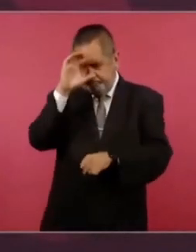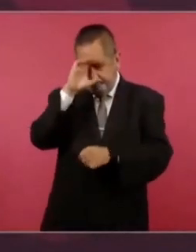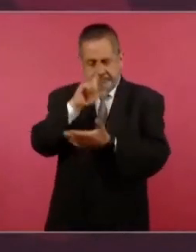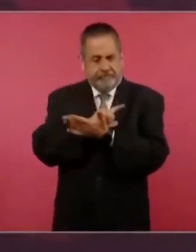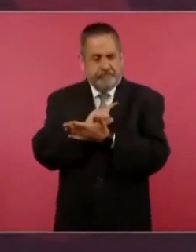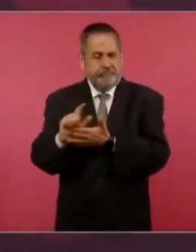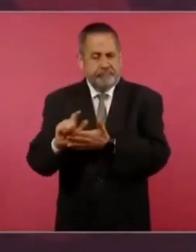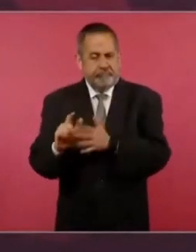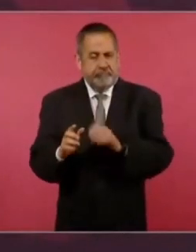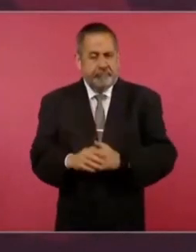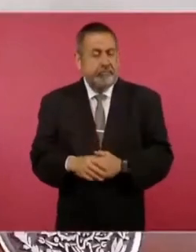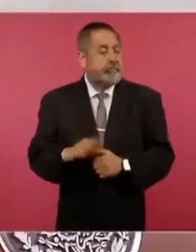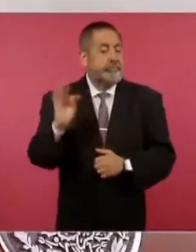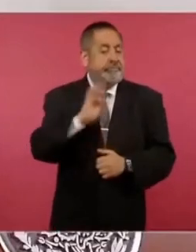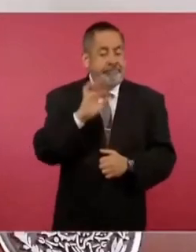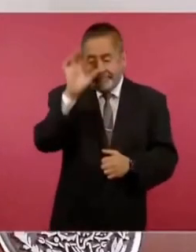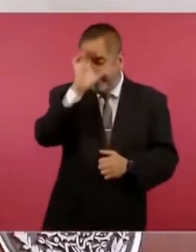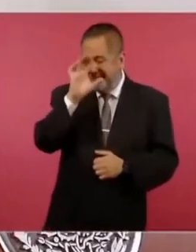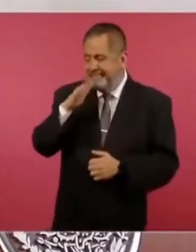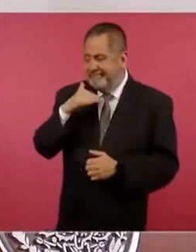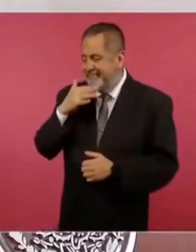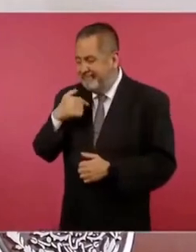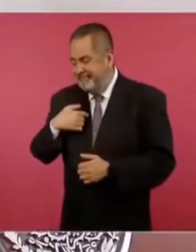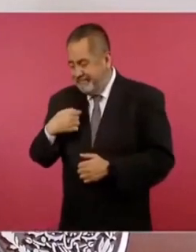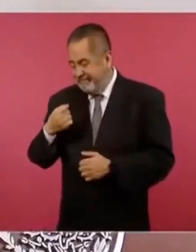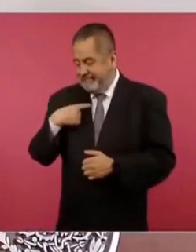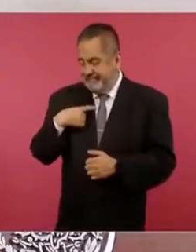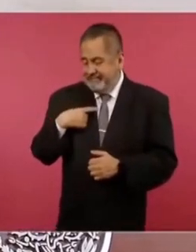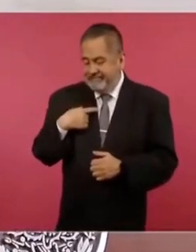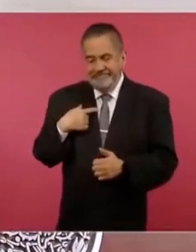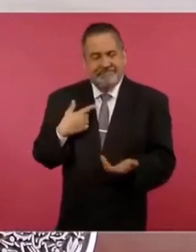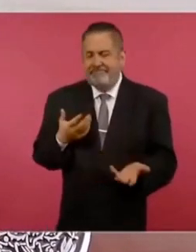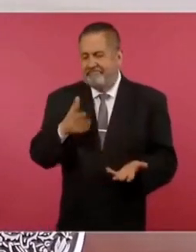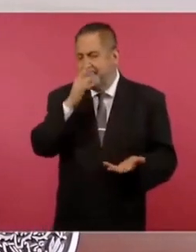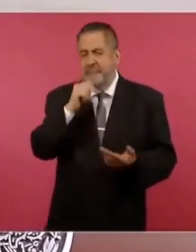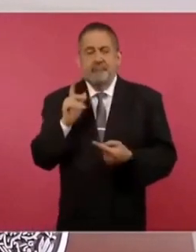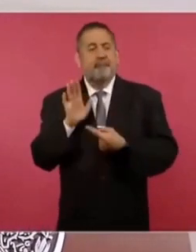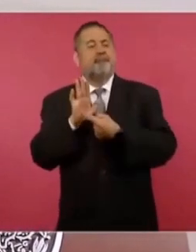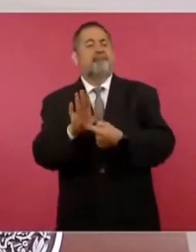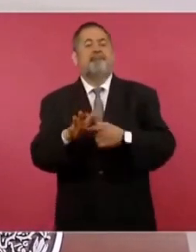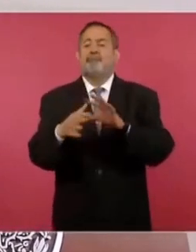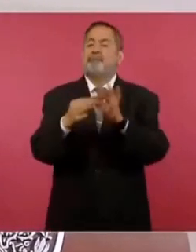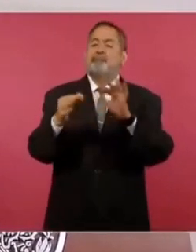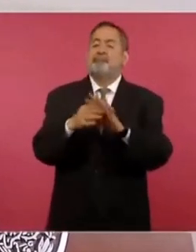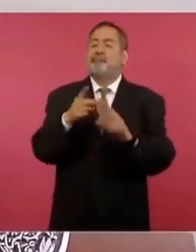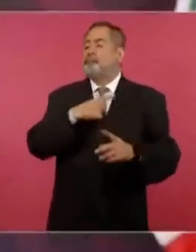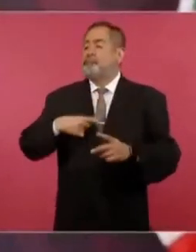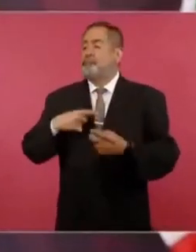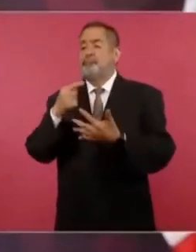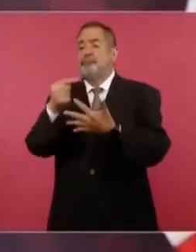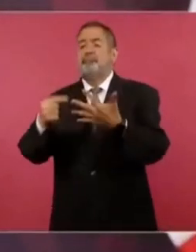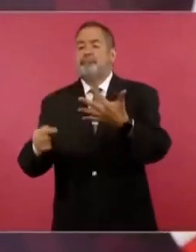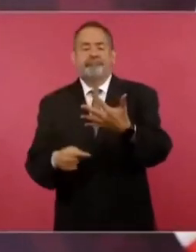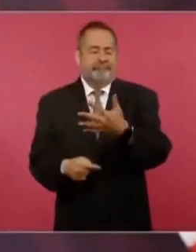porque si no se tiene autoridad moral, no se tiene autoridad política.